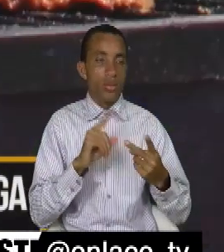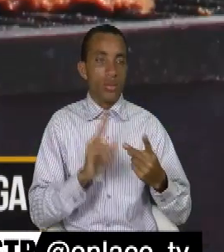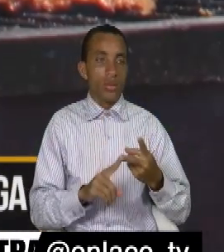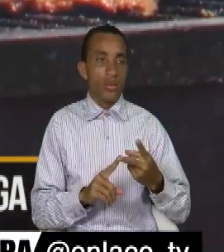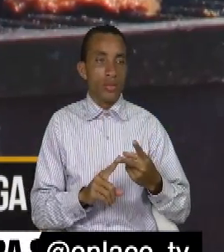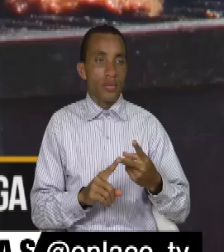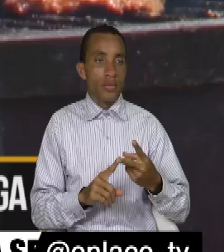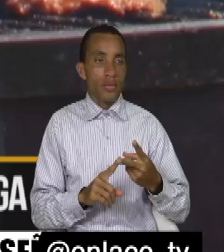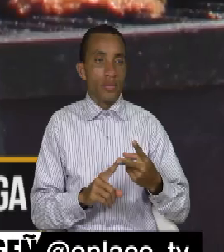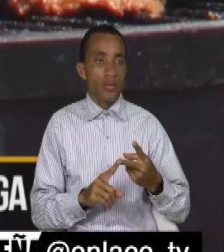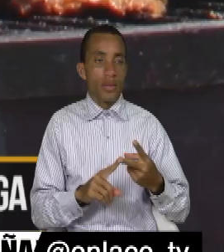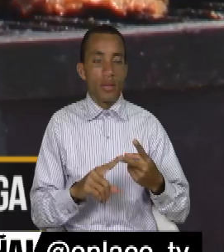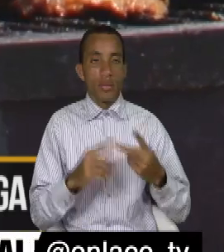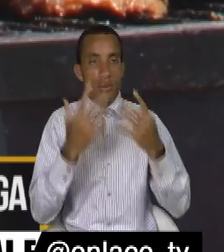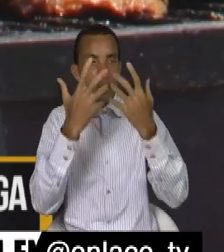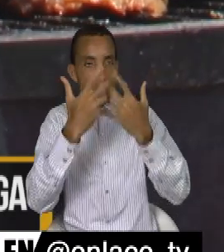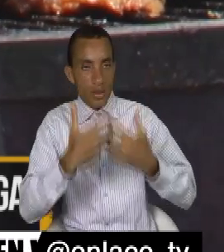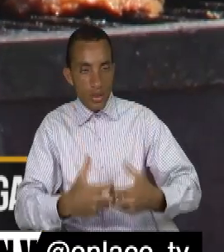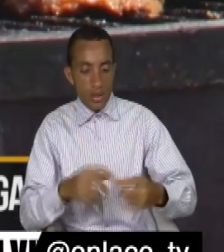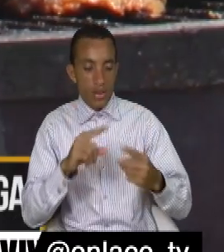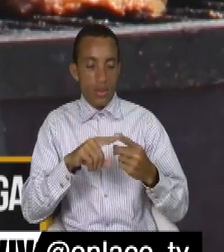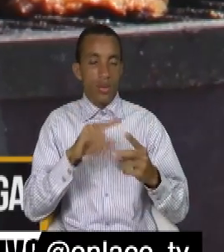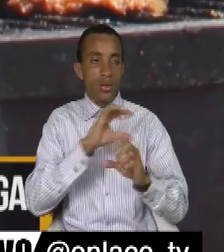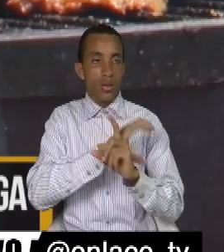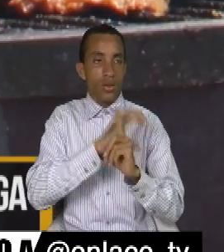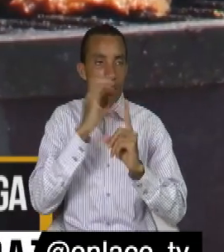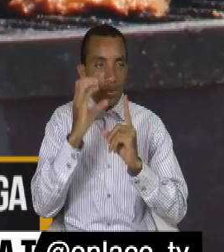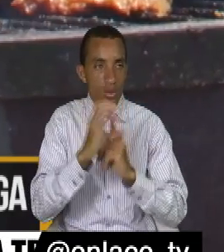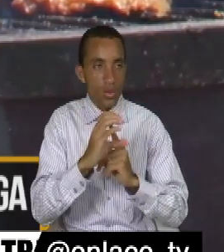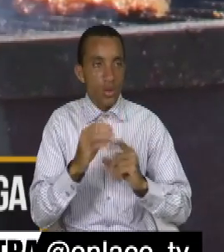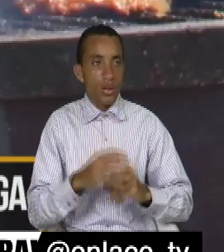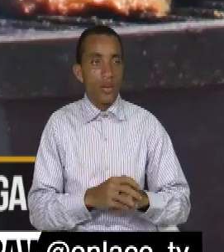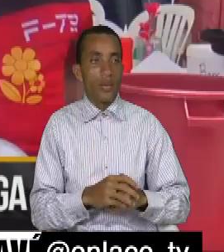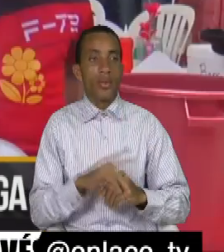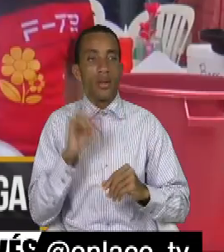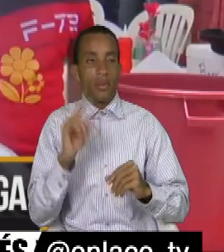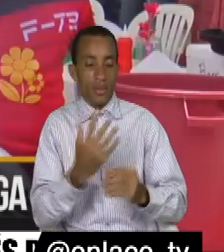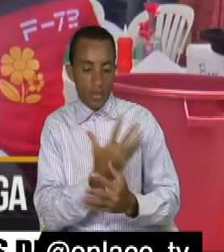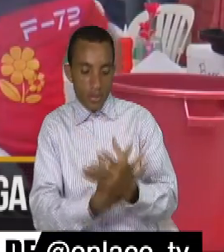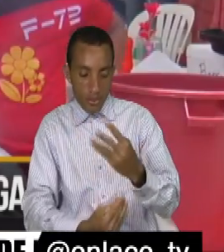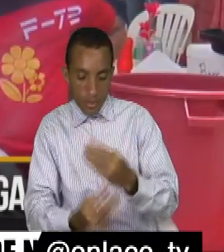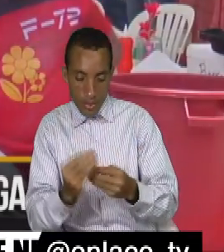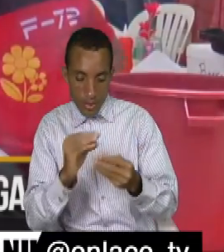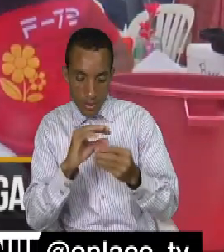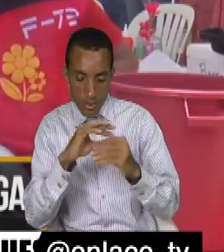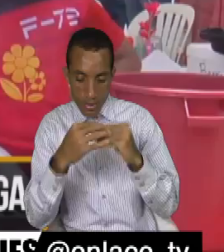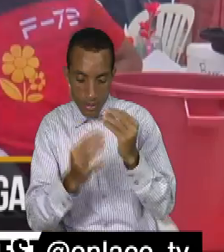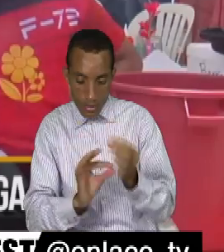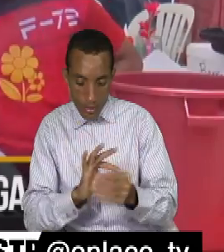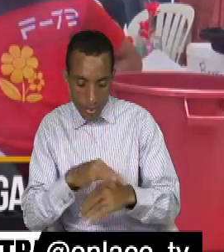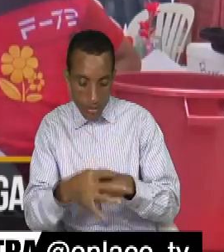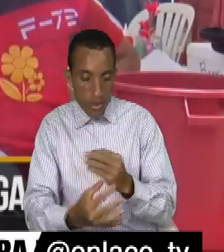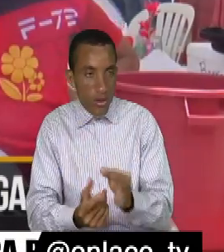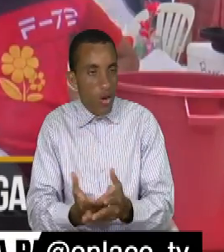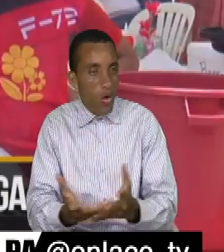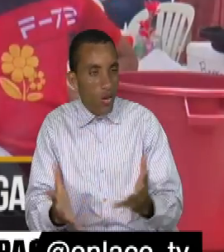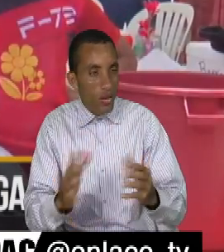lo empresarial, llevar lo cultural, llevar la parte artesanal de Barranca y la parte